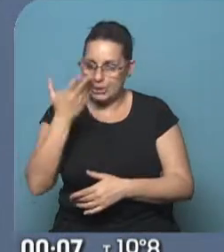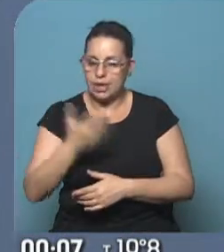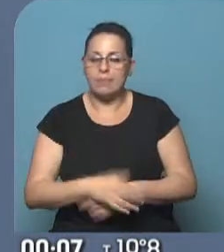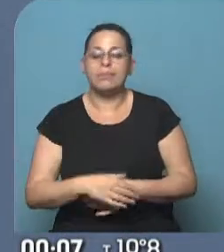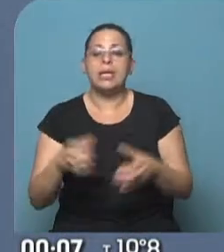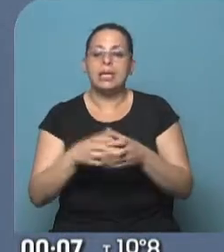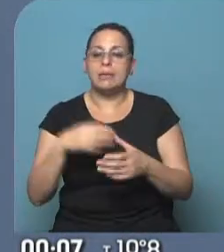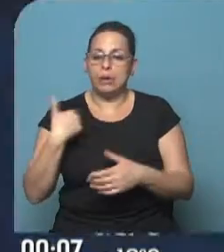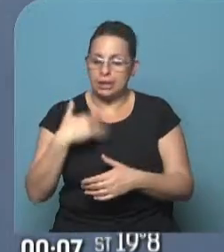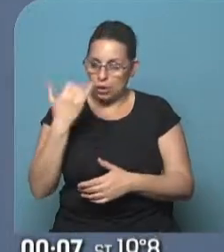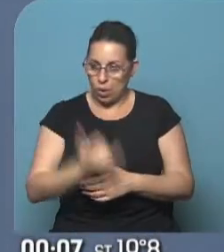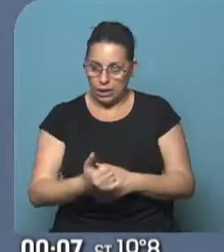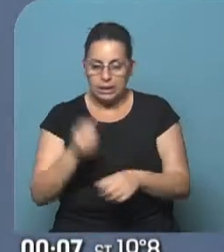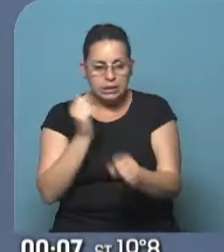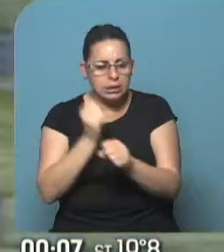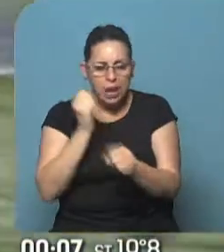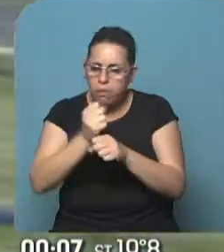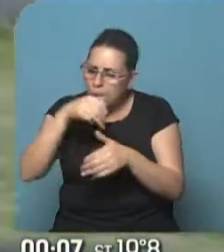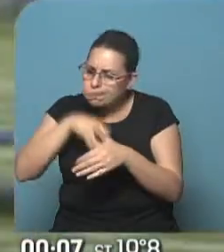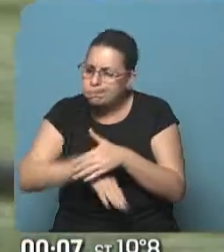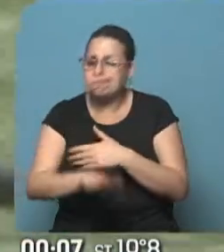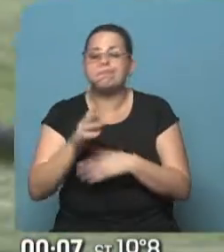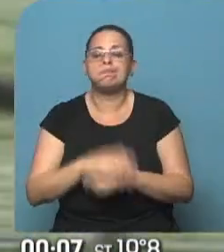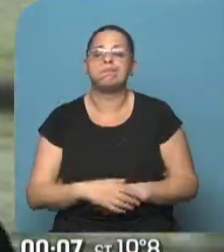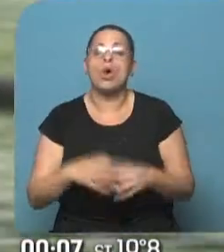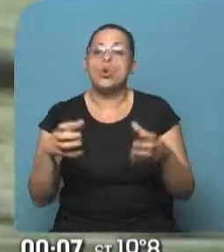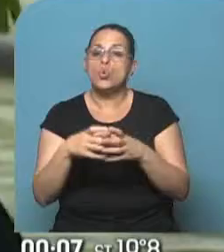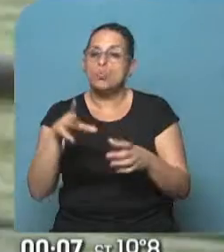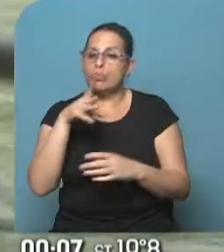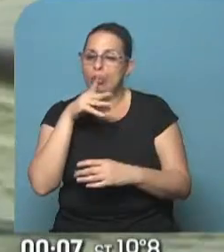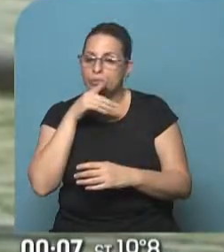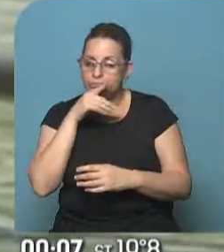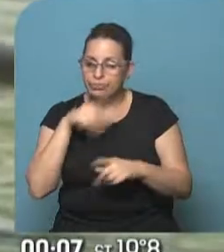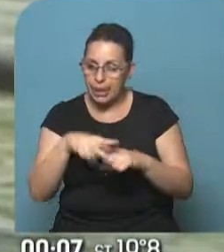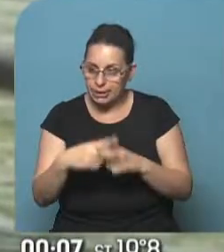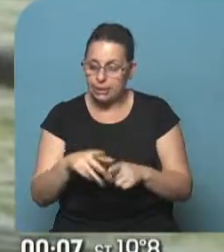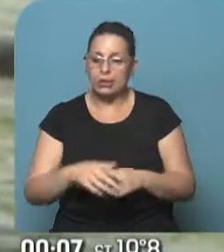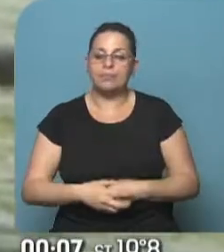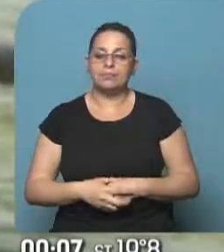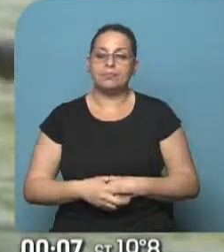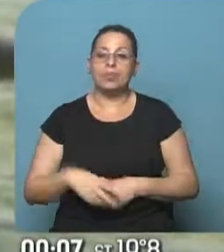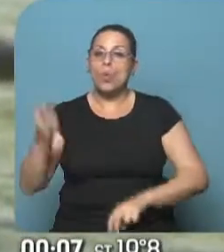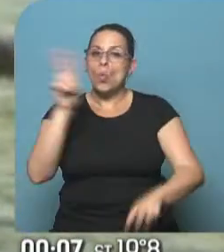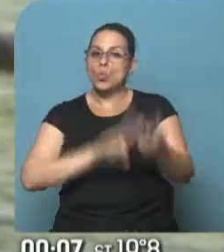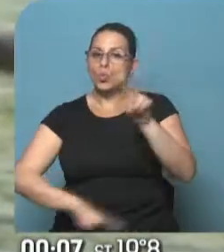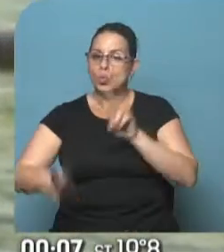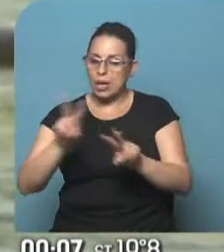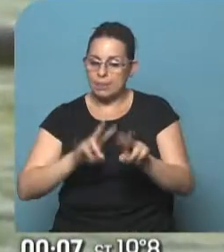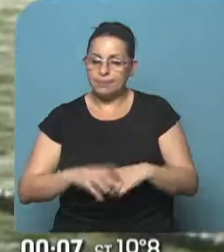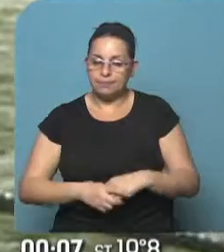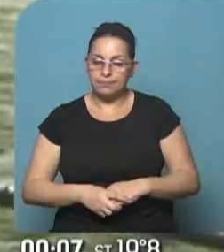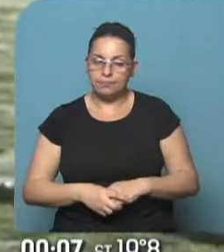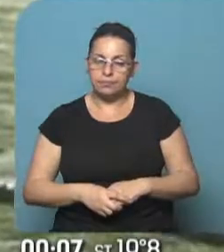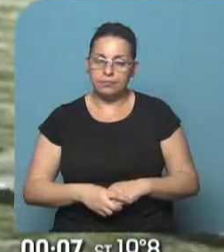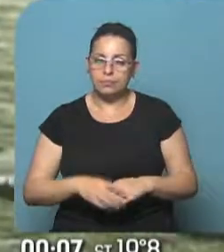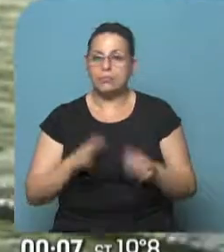equipo argentino. Por eso un trabajo minucioso de un cuerpo técnico que está en búsqueda, lógicamente,